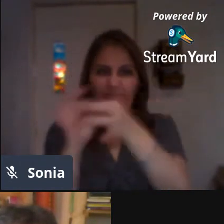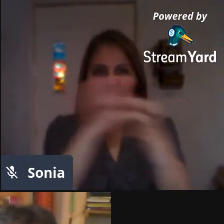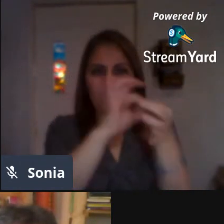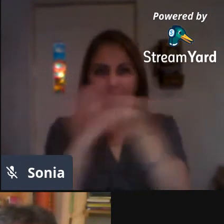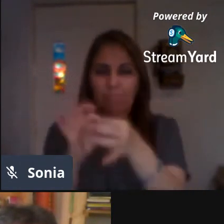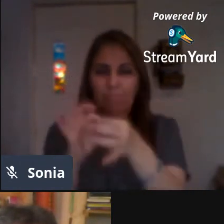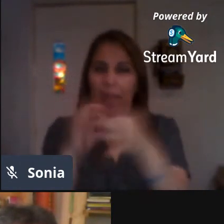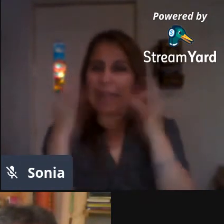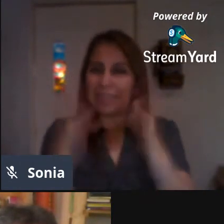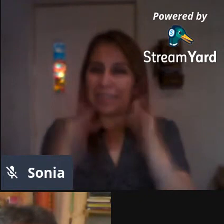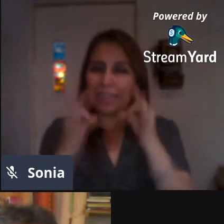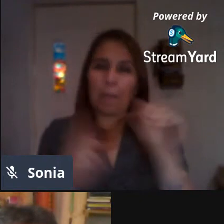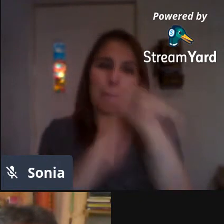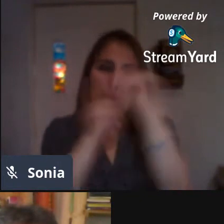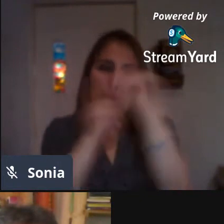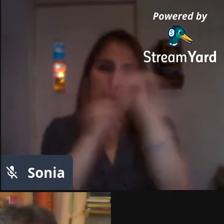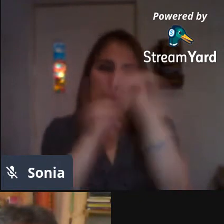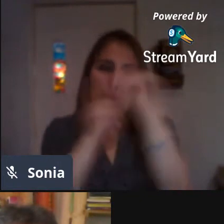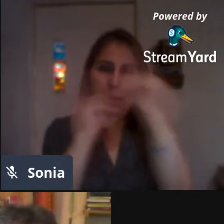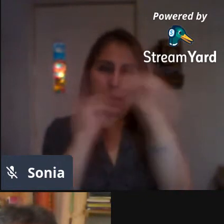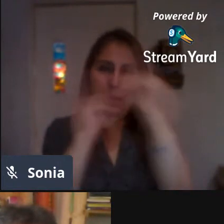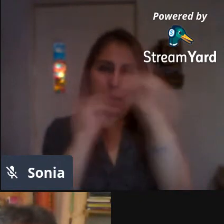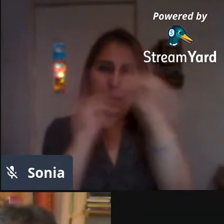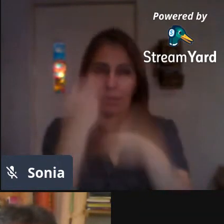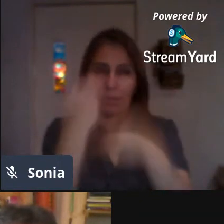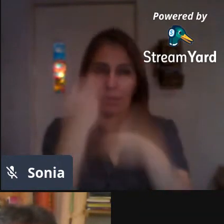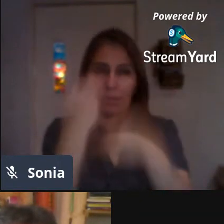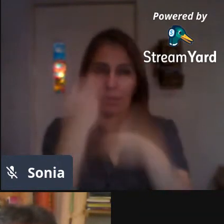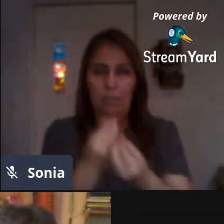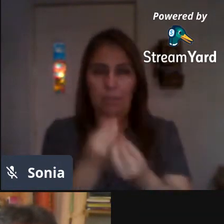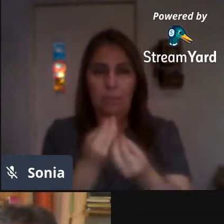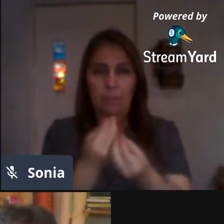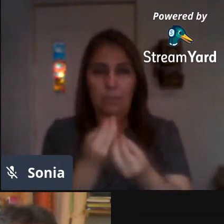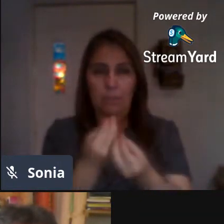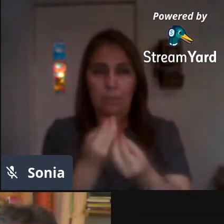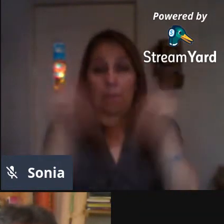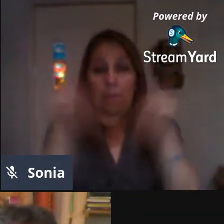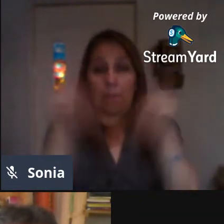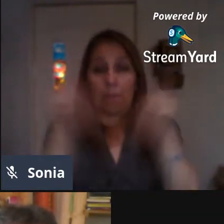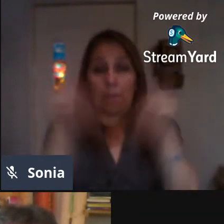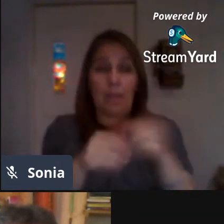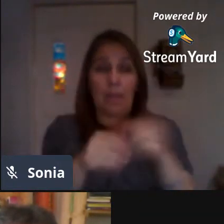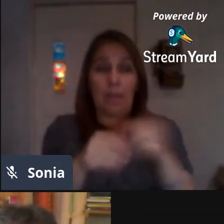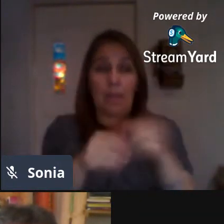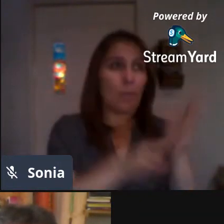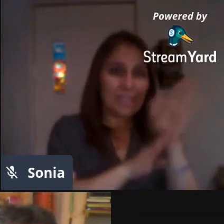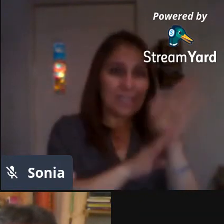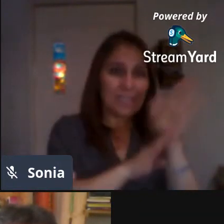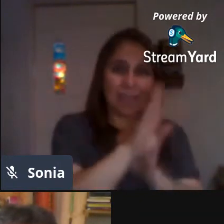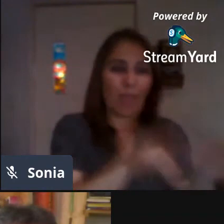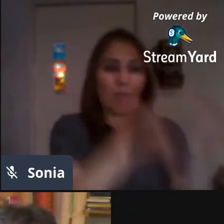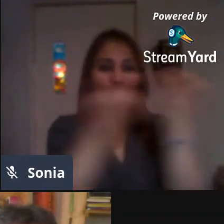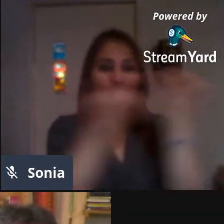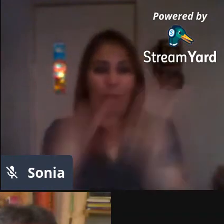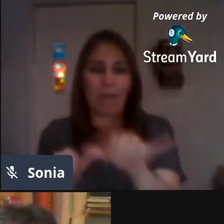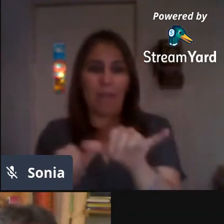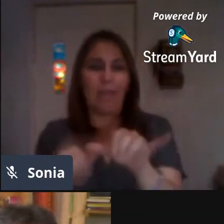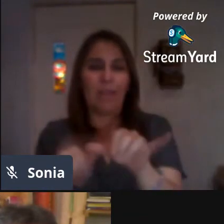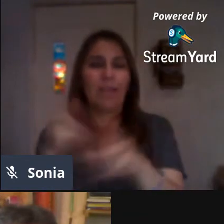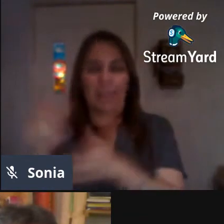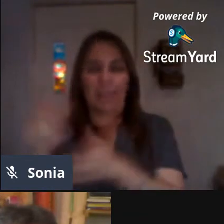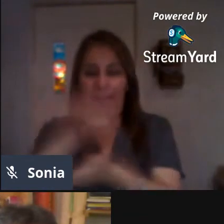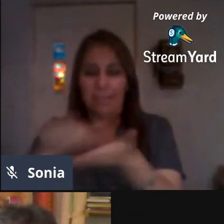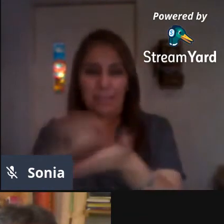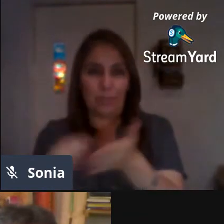lectura también madura como la escritura y también hay comprensión es que uno hace posteriormente la primera vez que yo leí esas crónicas